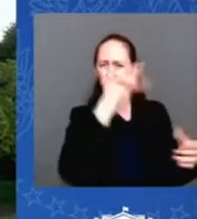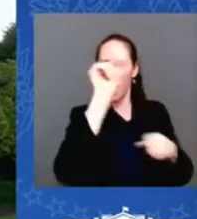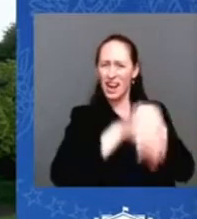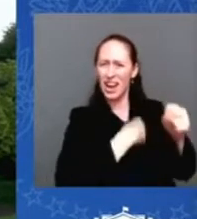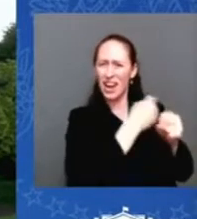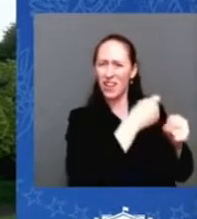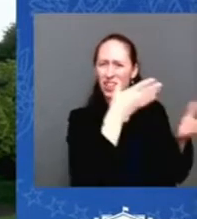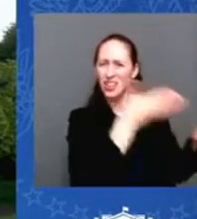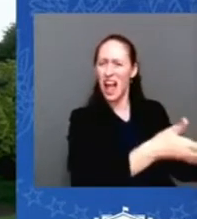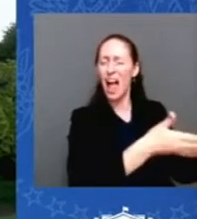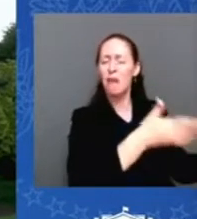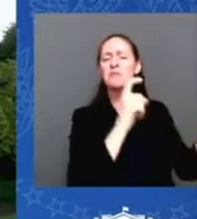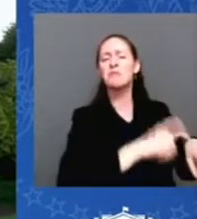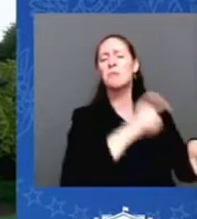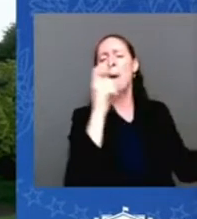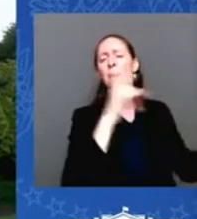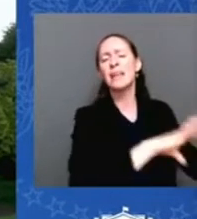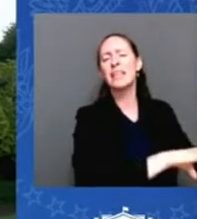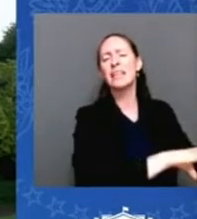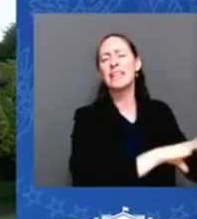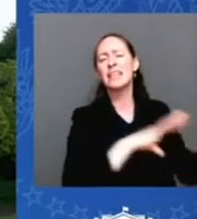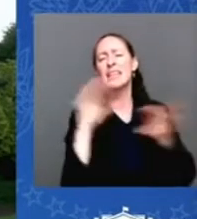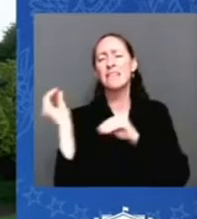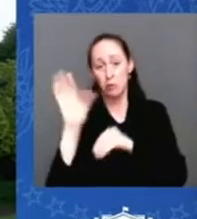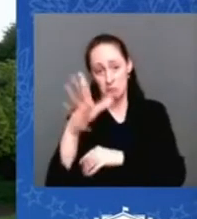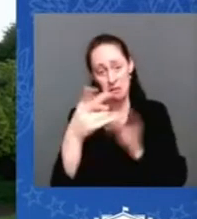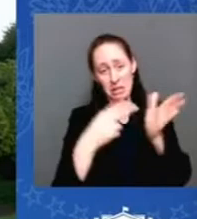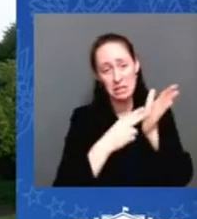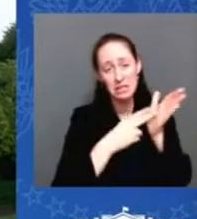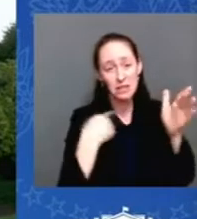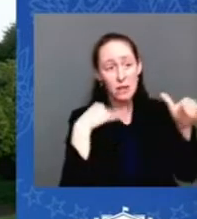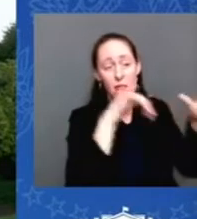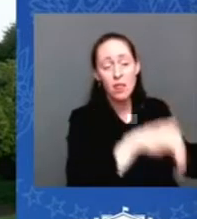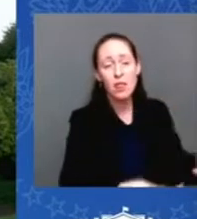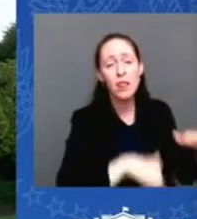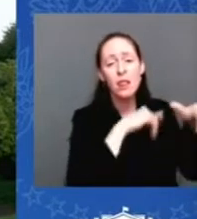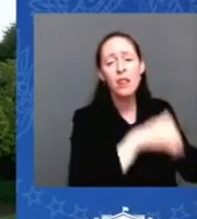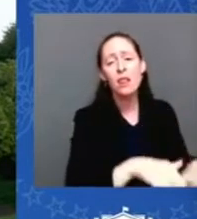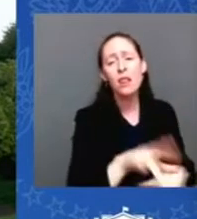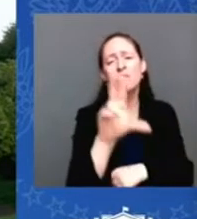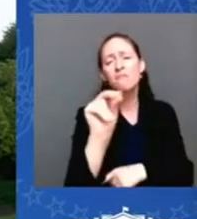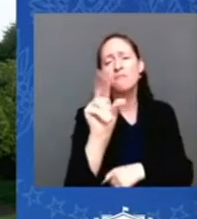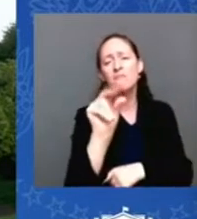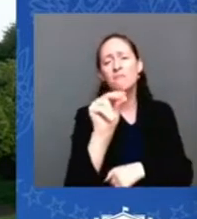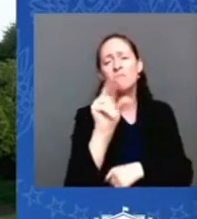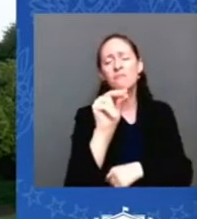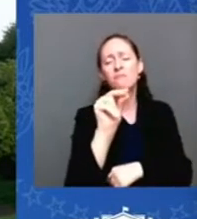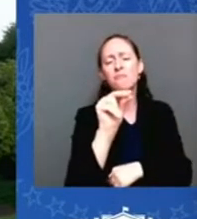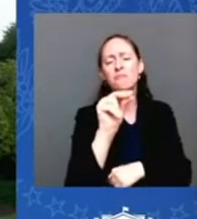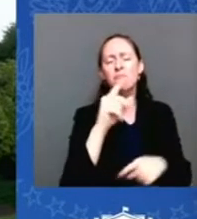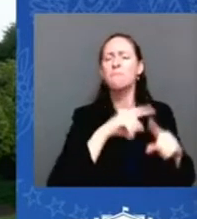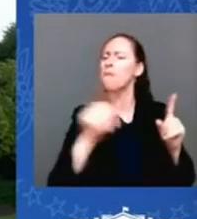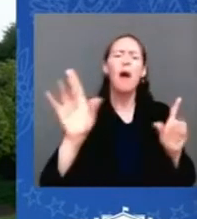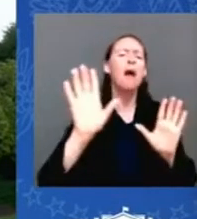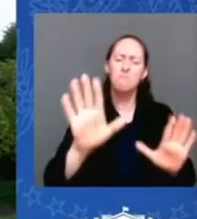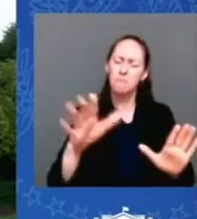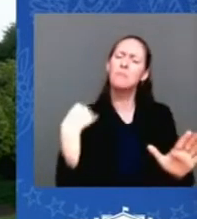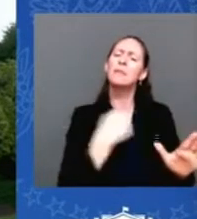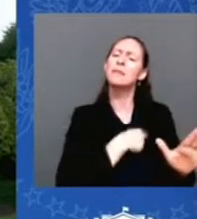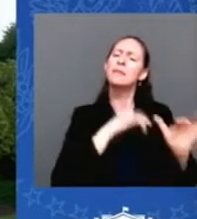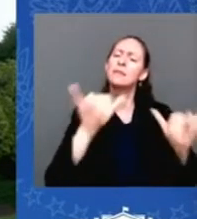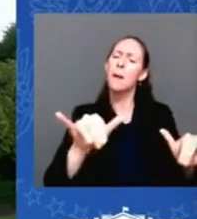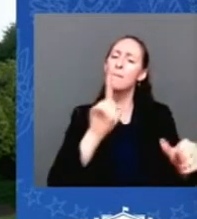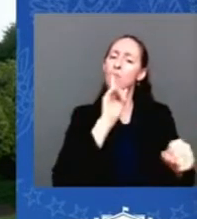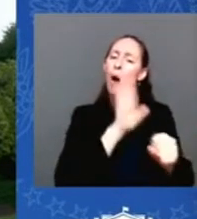abatir a líderes que suponen representan una amenaza a la seguridad nacional de Estados Unidos, incluso 10 años